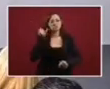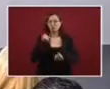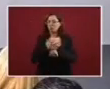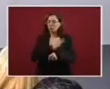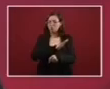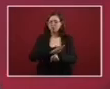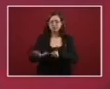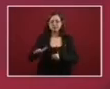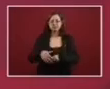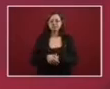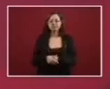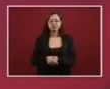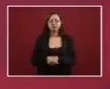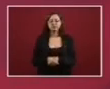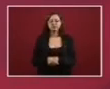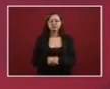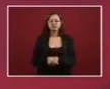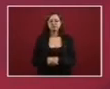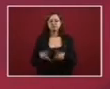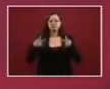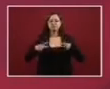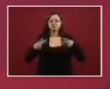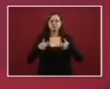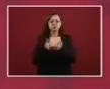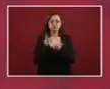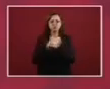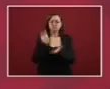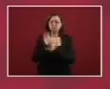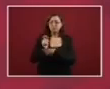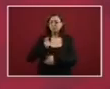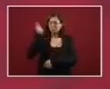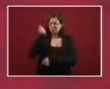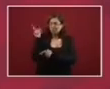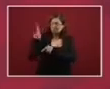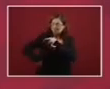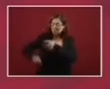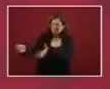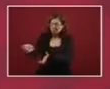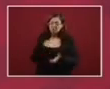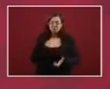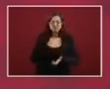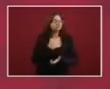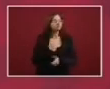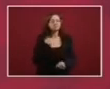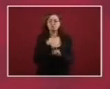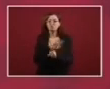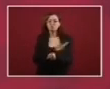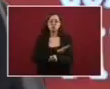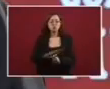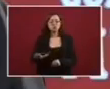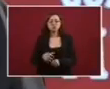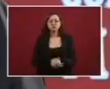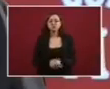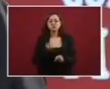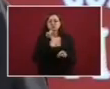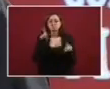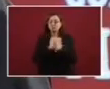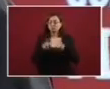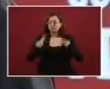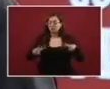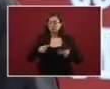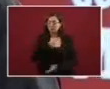quitarle la pensión a las personas con discapacidad que ya no puedan quitarle las becas a los